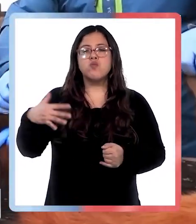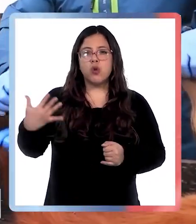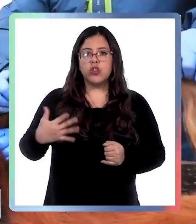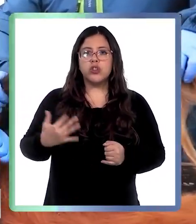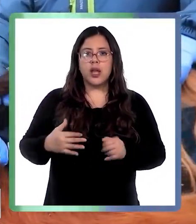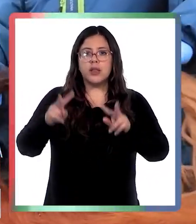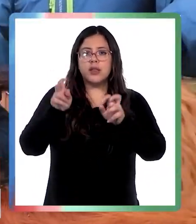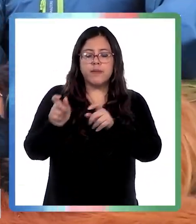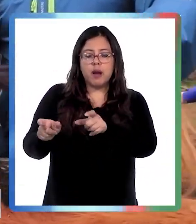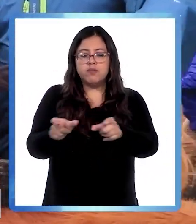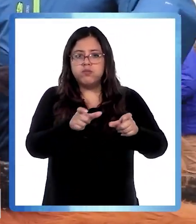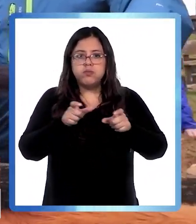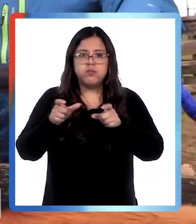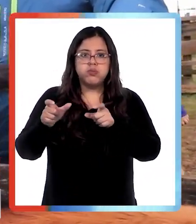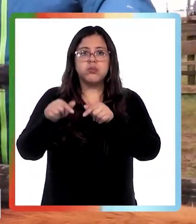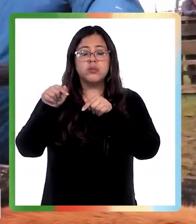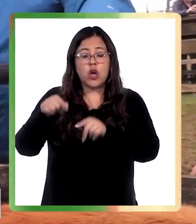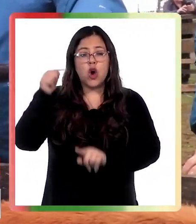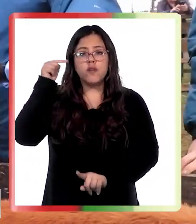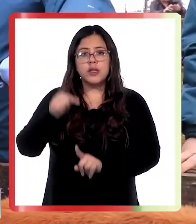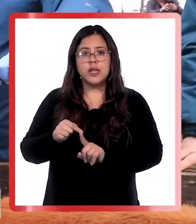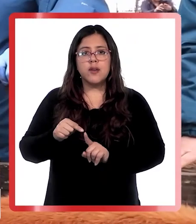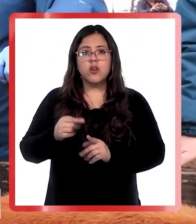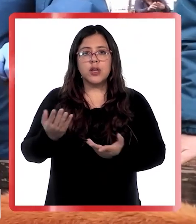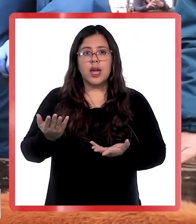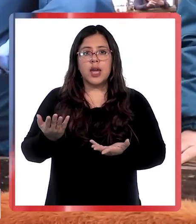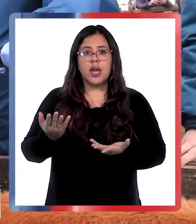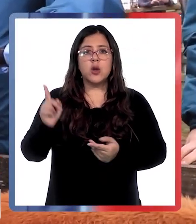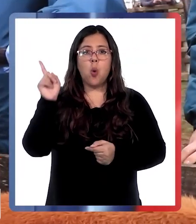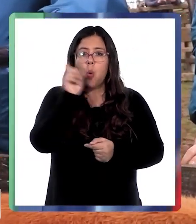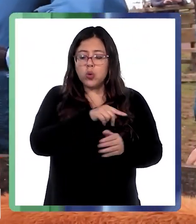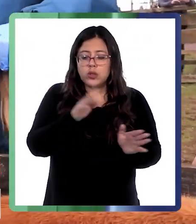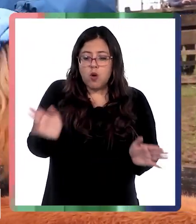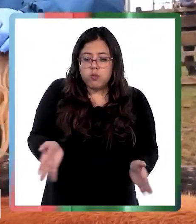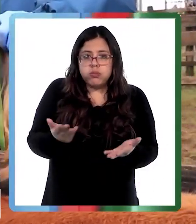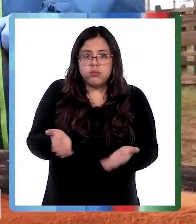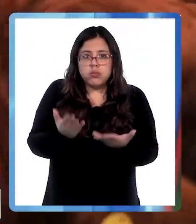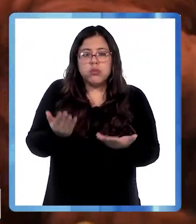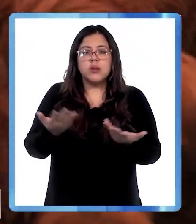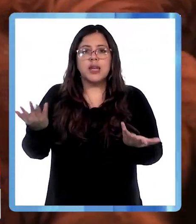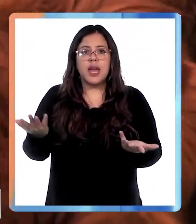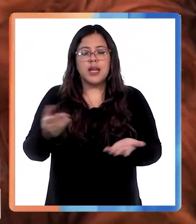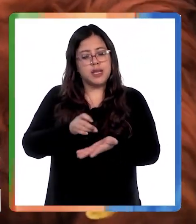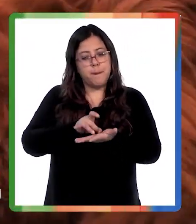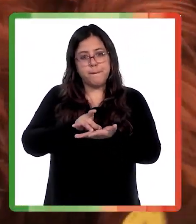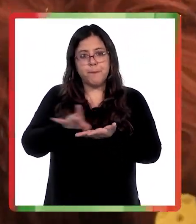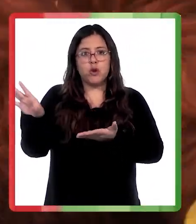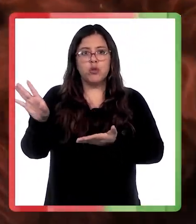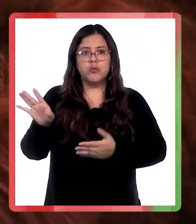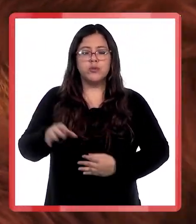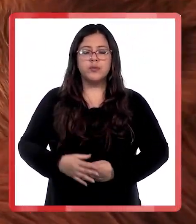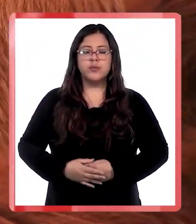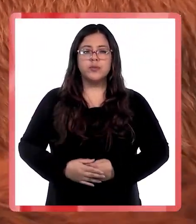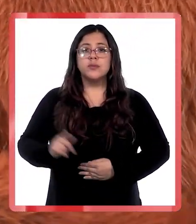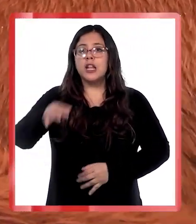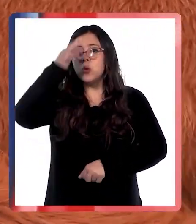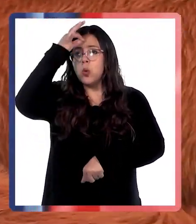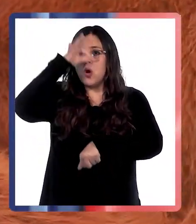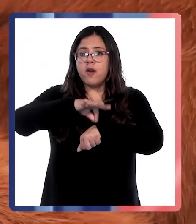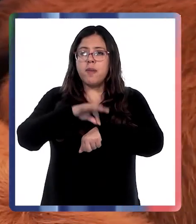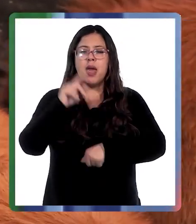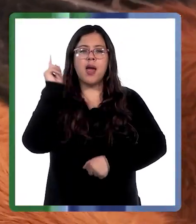significativos pasos para controlar el problema y ahora el objetivo es dar el último impulso para conseguir erradicarla